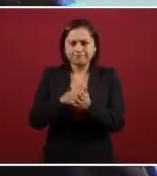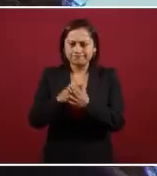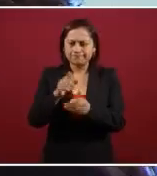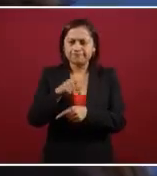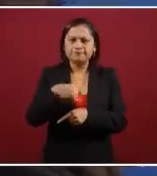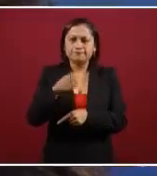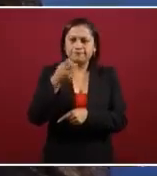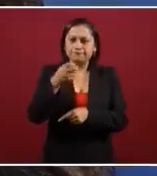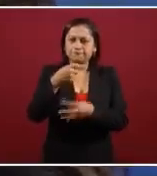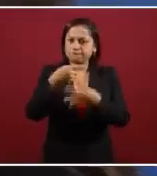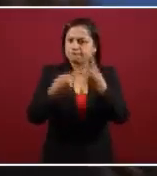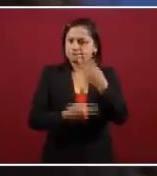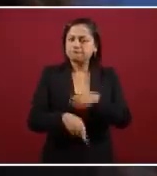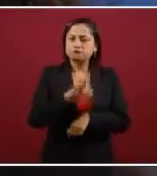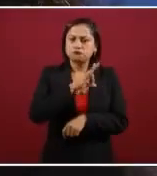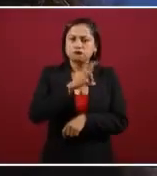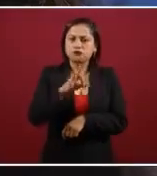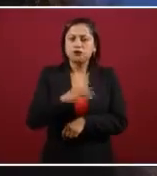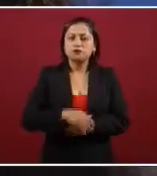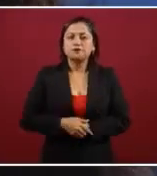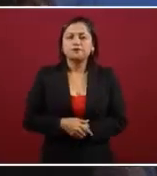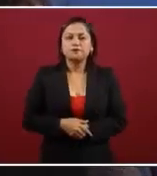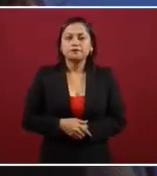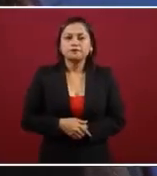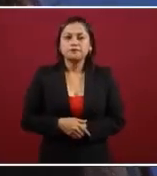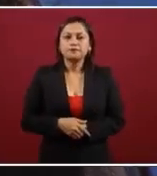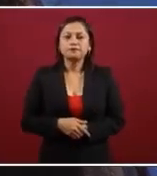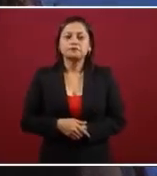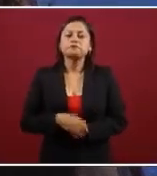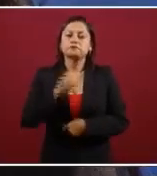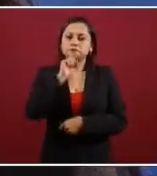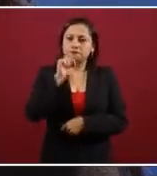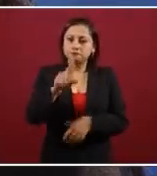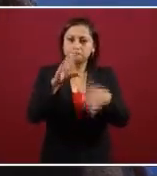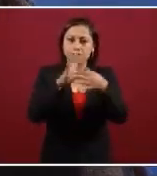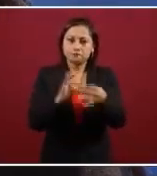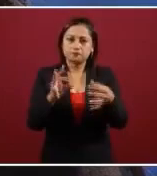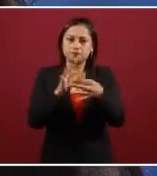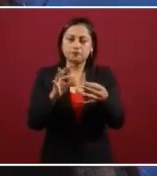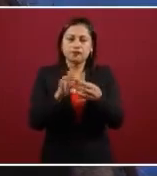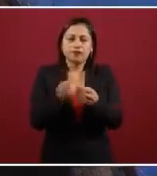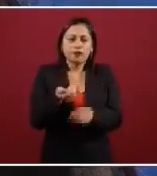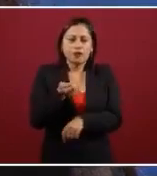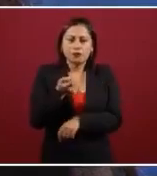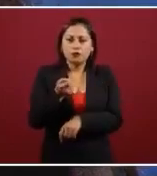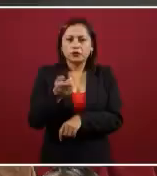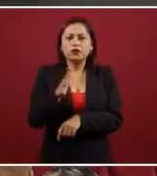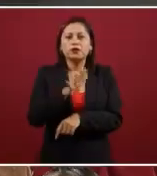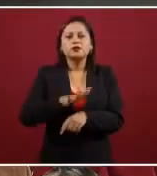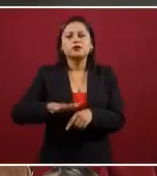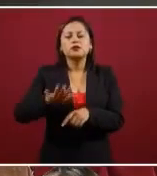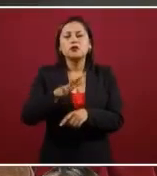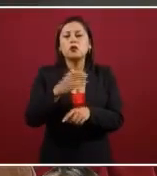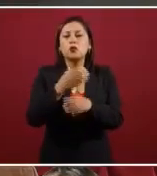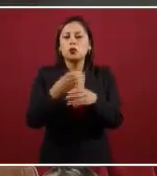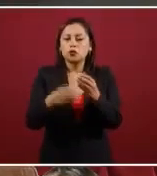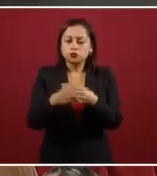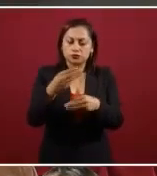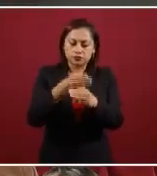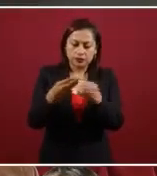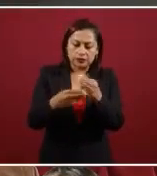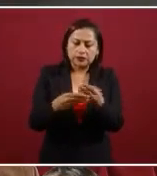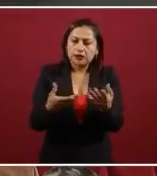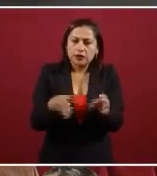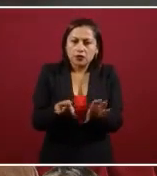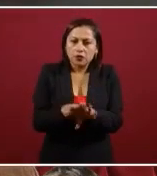Y pues comentarles un poquito de lo que vamos con la parte de insumos y herramientas. El día lunes se empezó